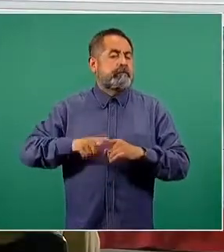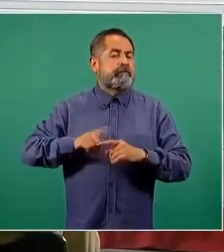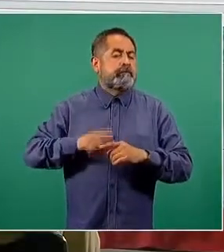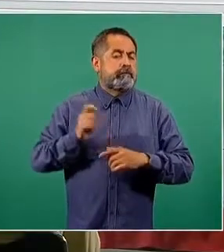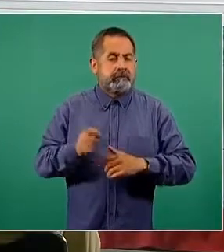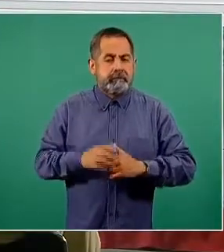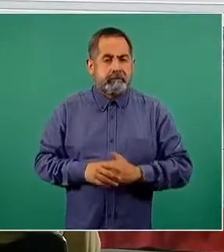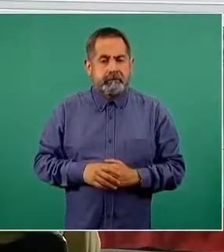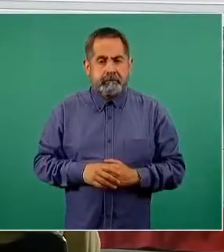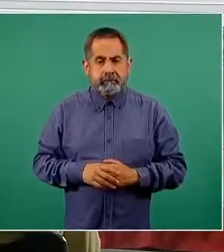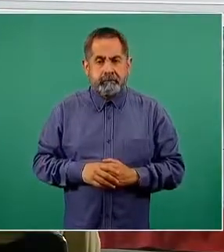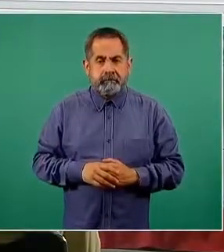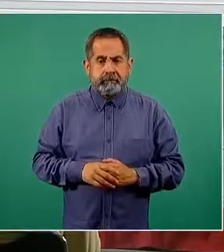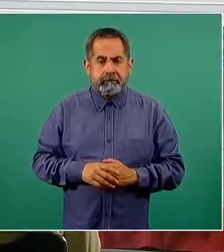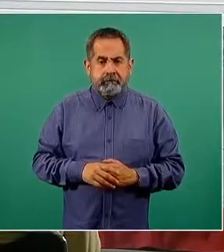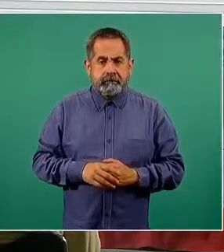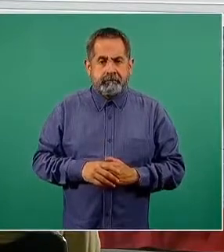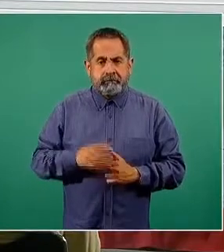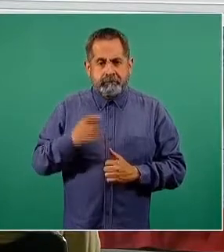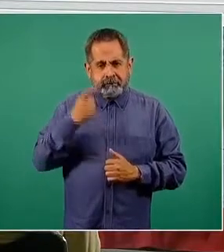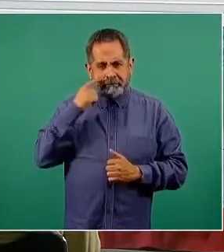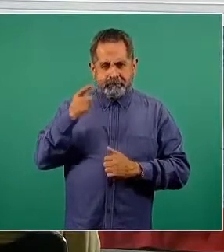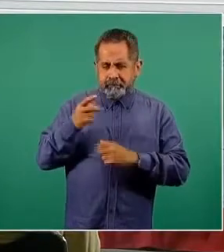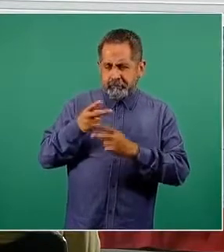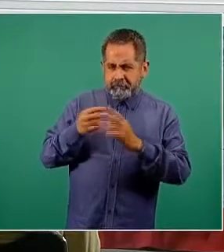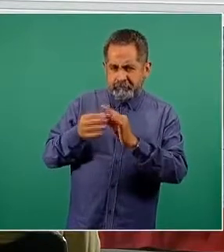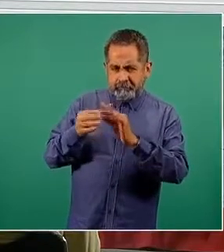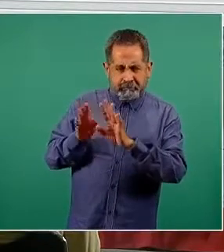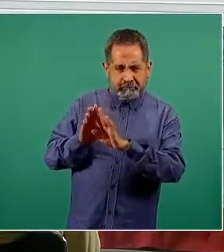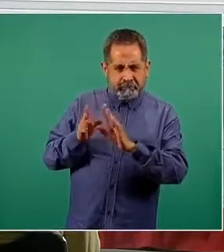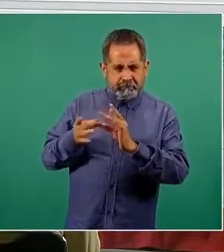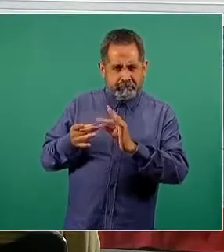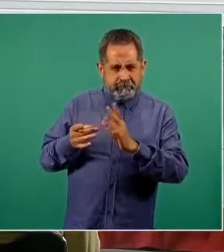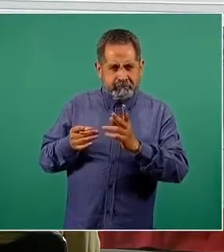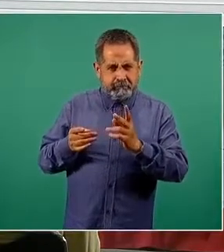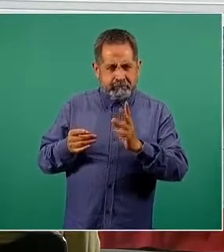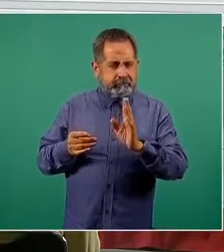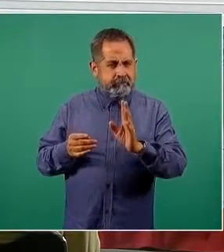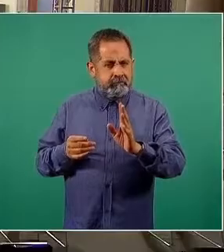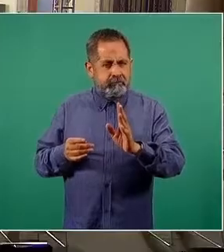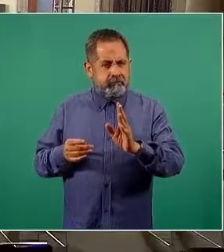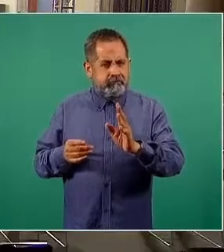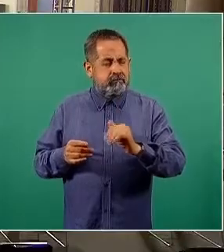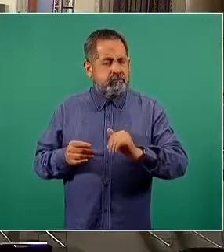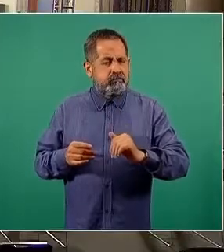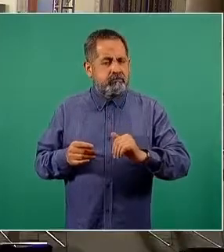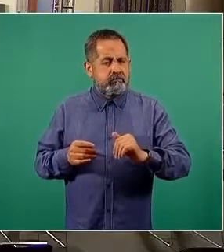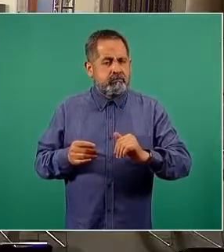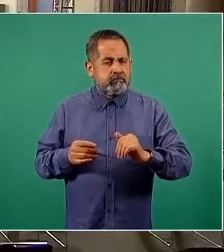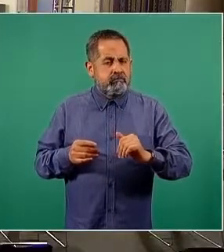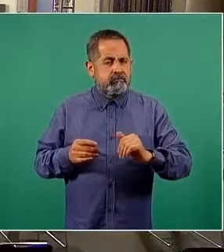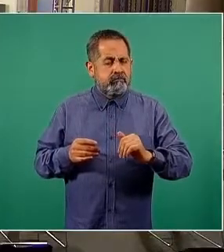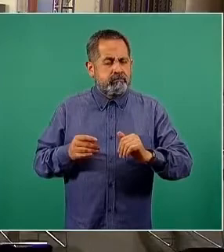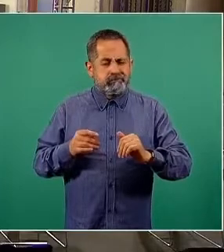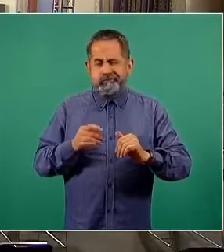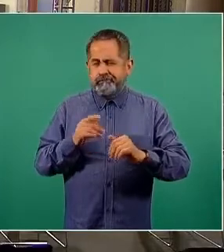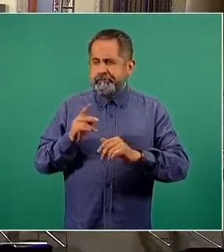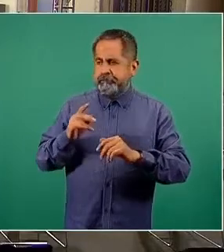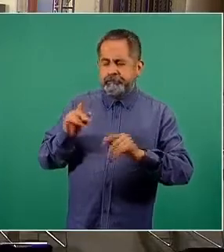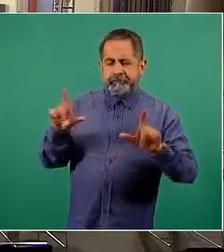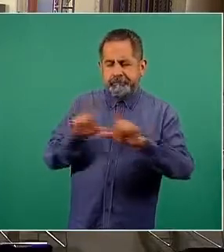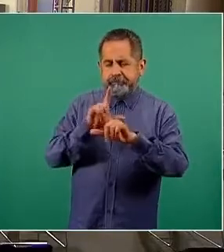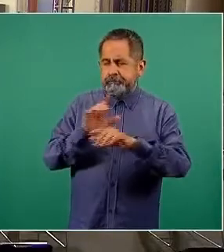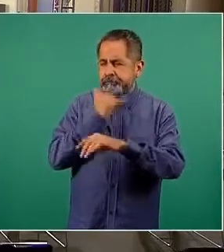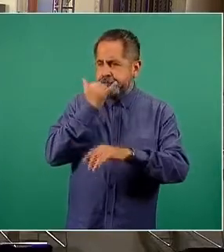referimos, creo que van a venir después, estaban colocadas en este punto, luego las vamos a referirnos a ellas, porque